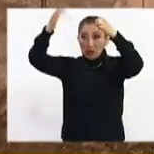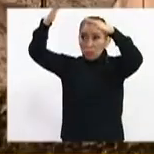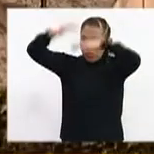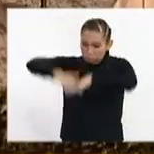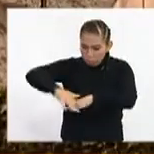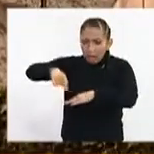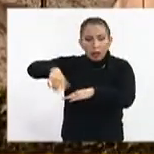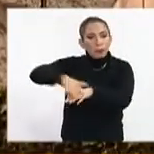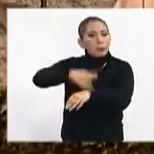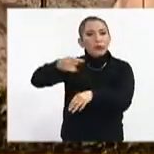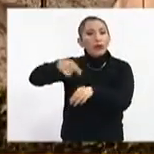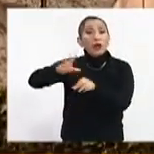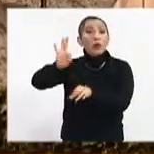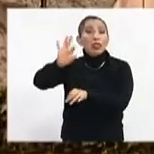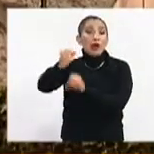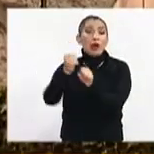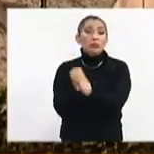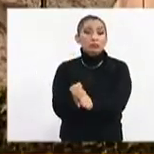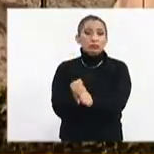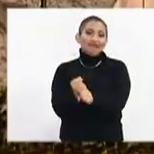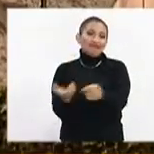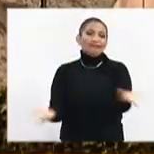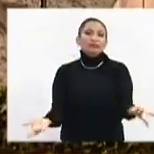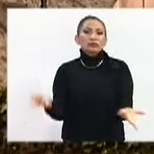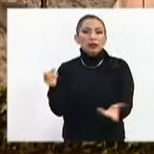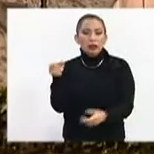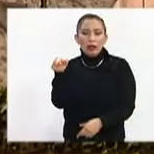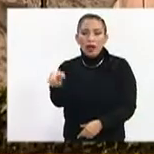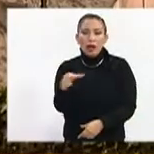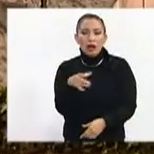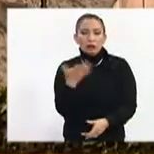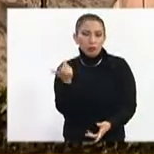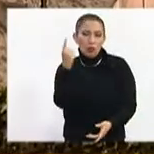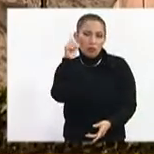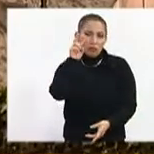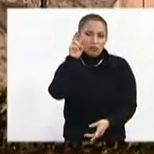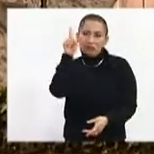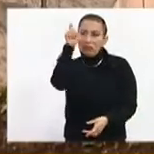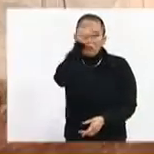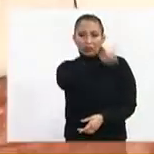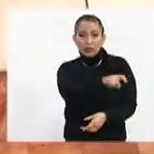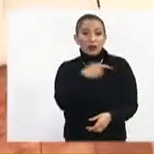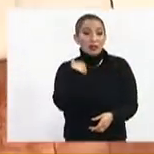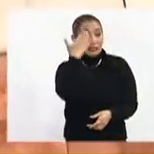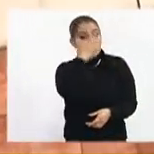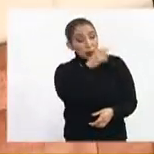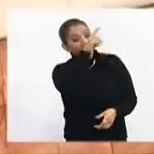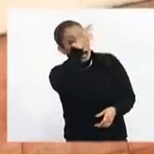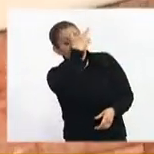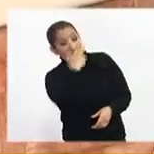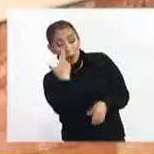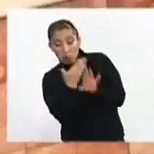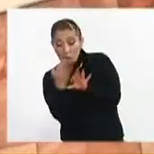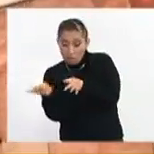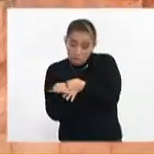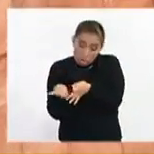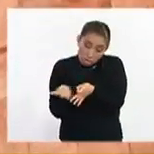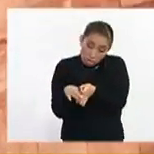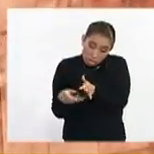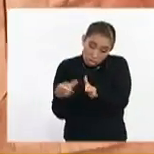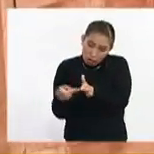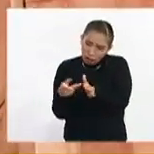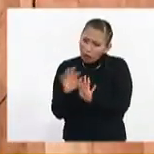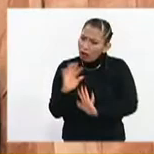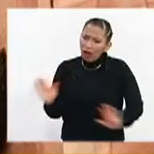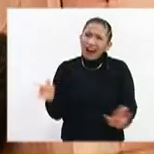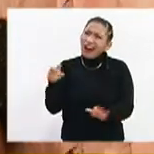que tienen 40 años, ¿sí me explico? Ahí yo veo difícil, salvo que haya habido una revisión muy cercana donde les hayan